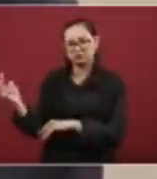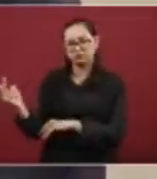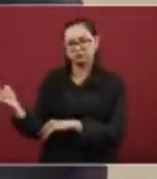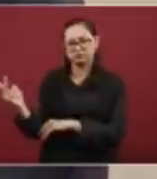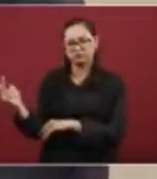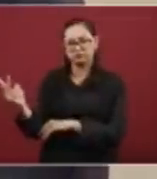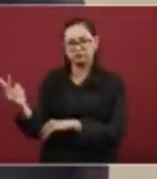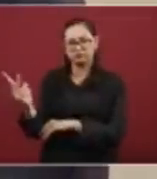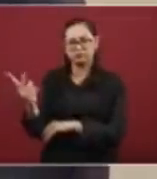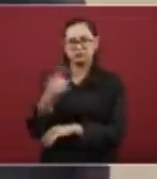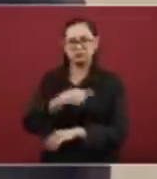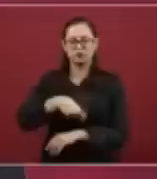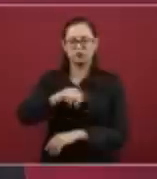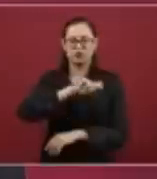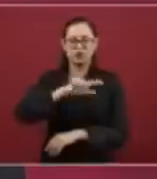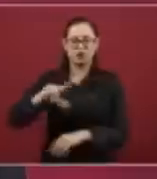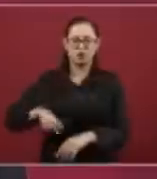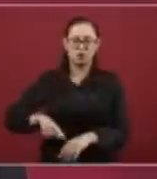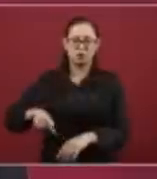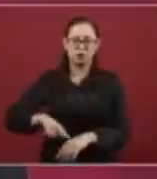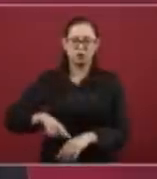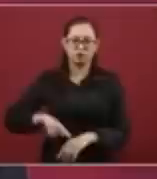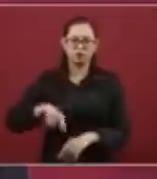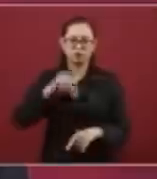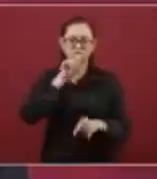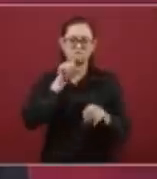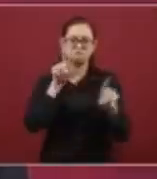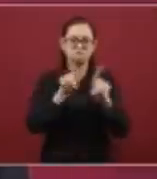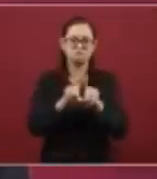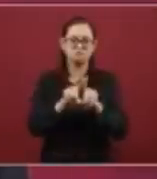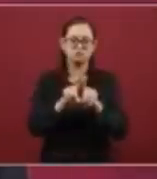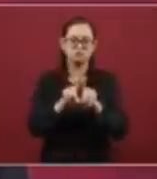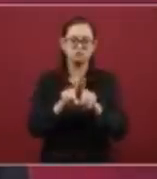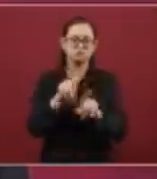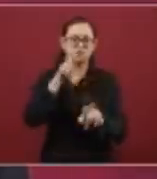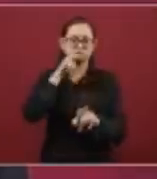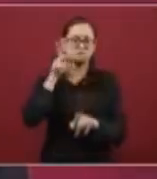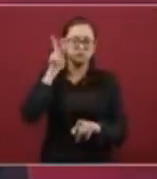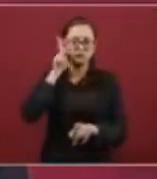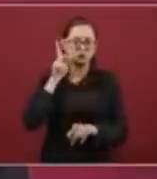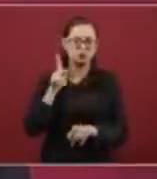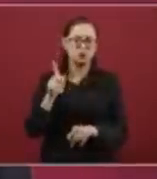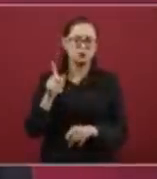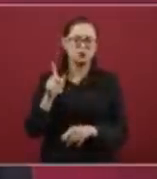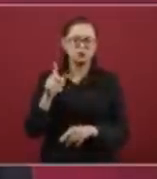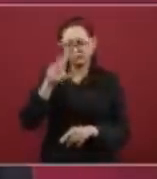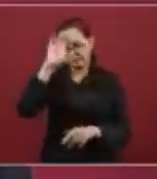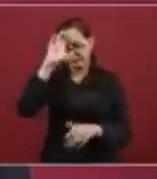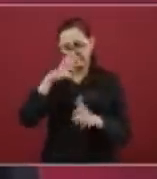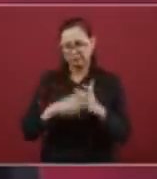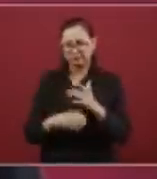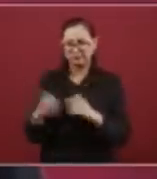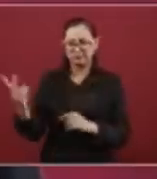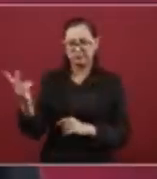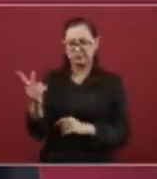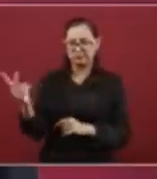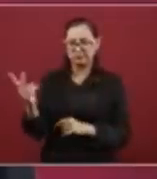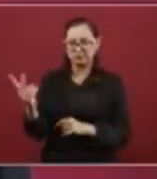del gobierno español y por respeto a el Papa Francisco. Ahora, si